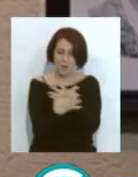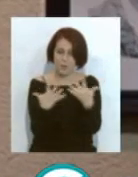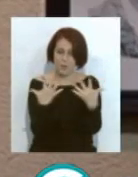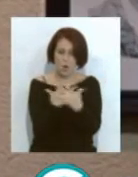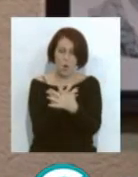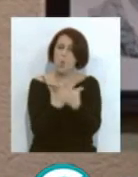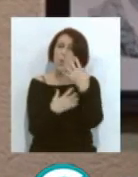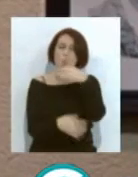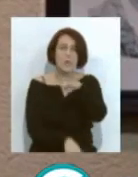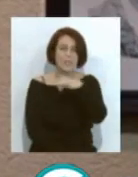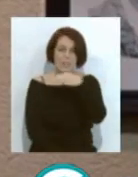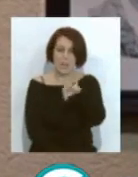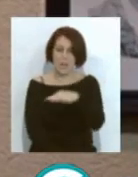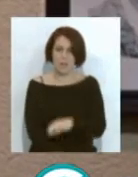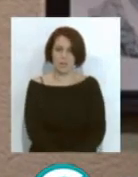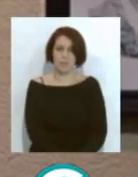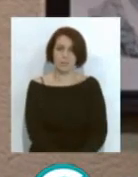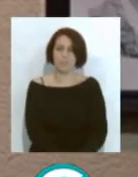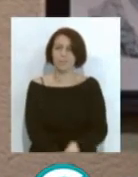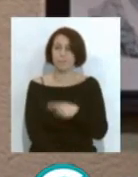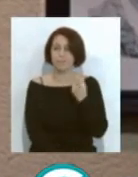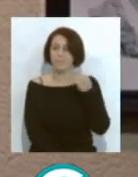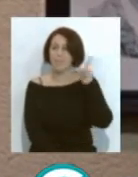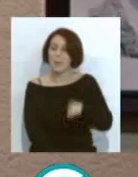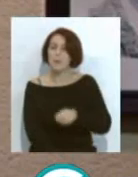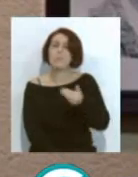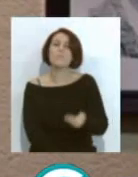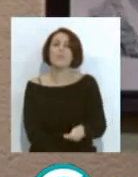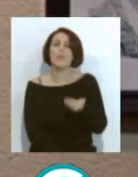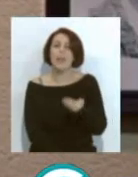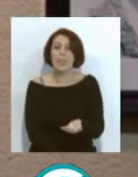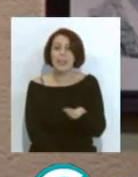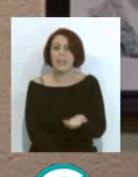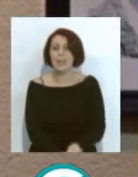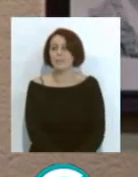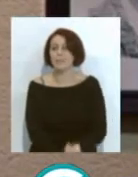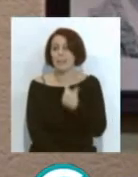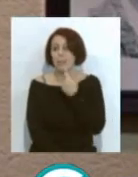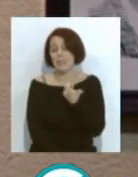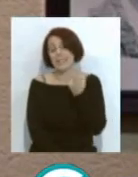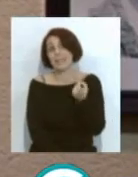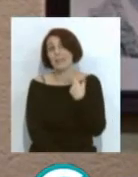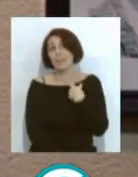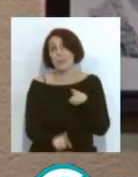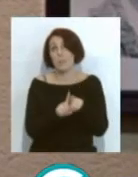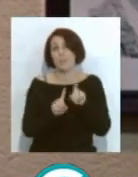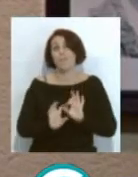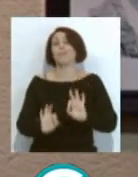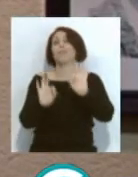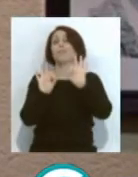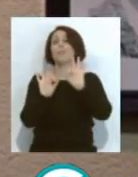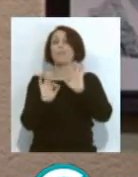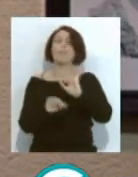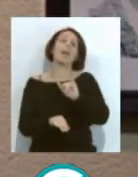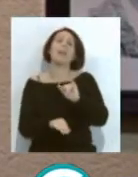e indiscutible. Y ahí está también la importancia, digamos, esa excepcionalidad que